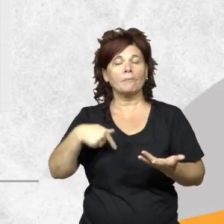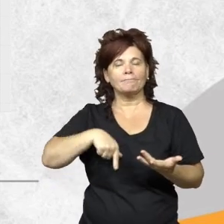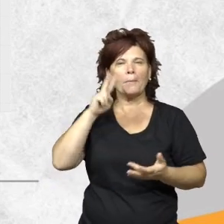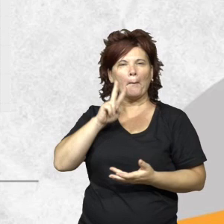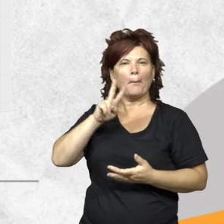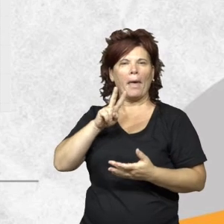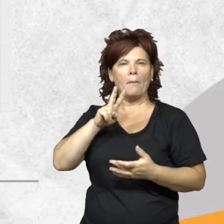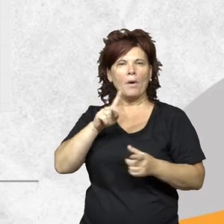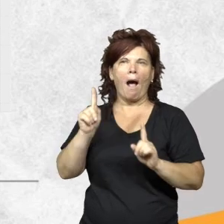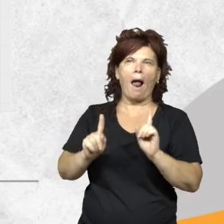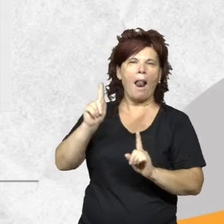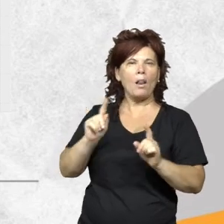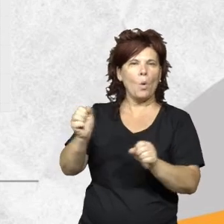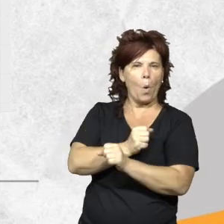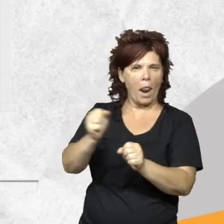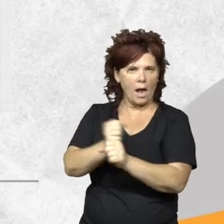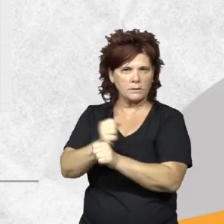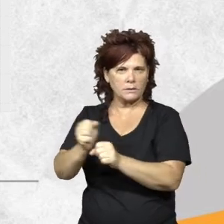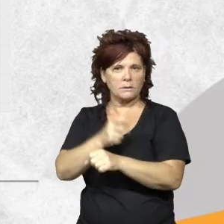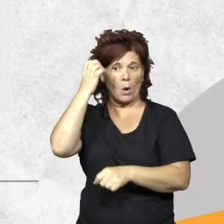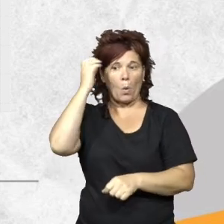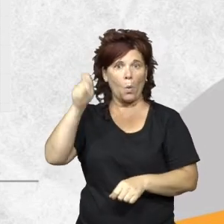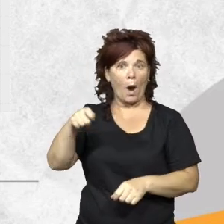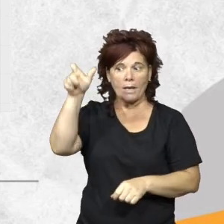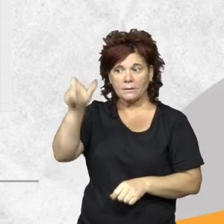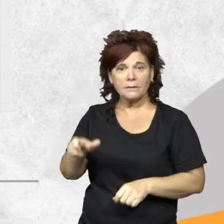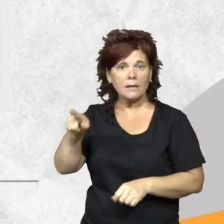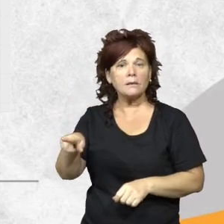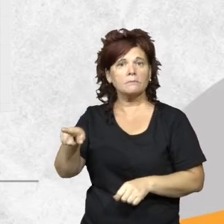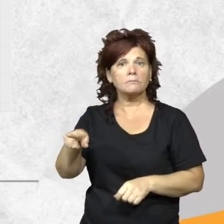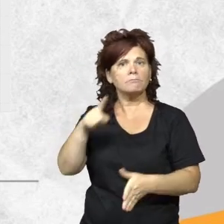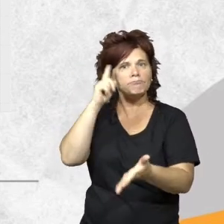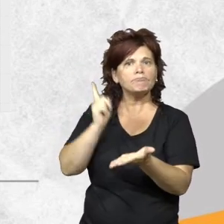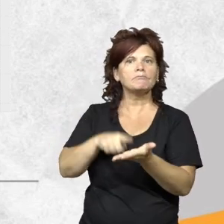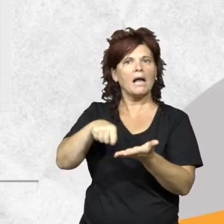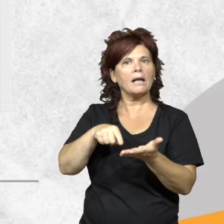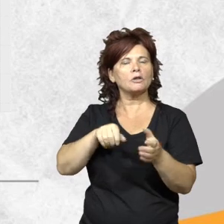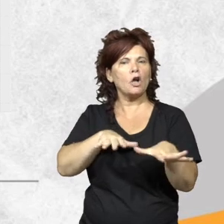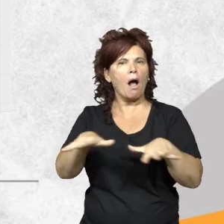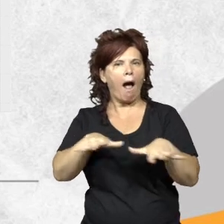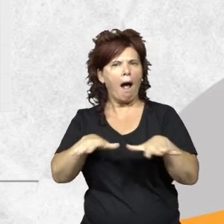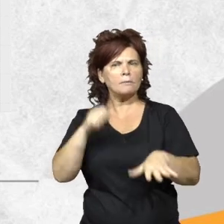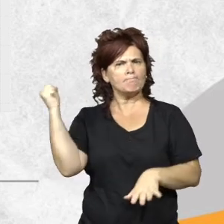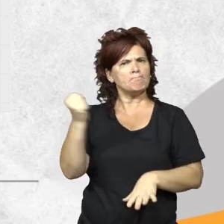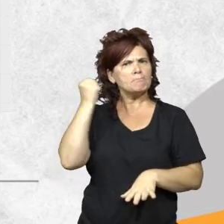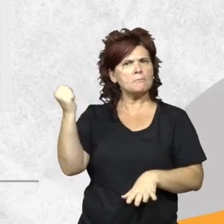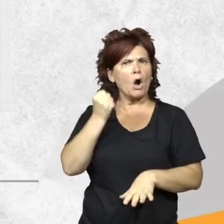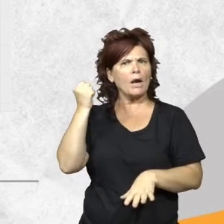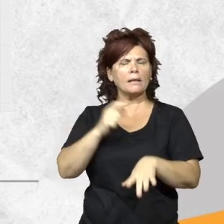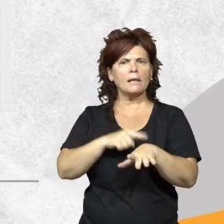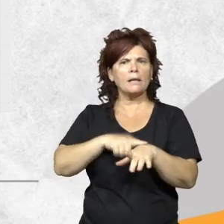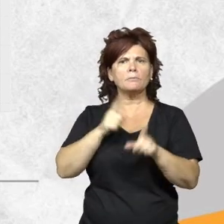ahora en algunas sentencias interesantes, donde los jueces han determinado que estos actos son tan importantes que tienen que estar sujetos a un control permanente,